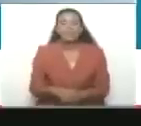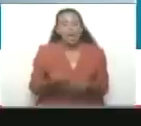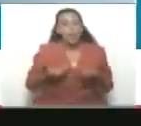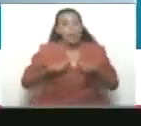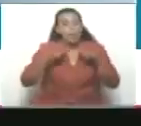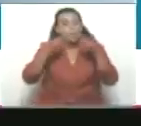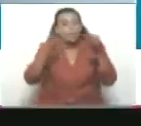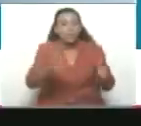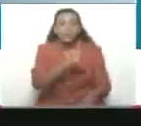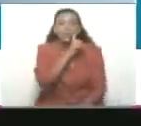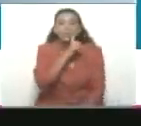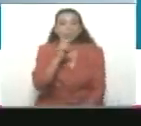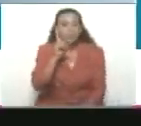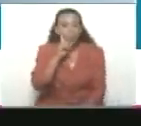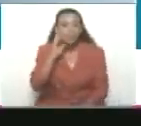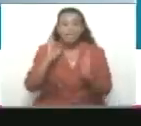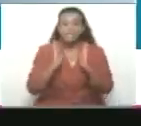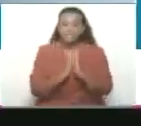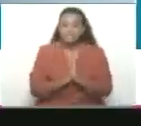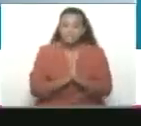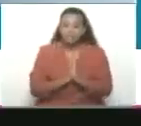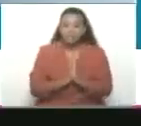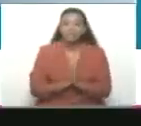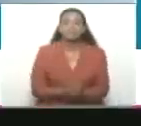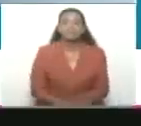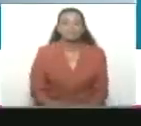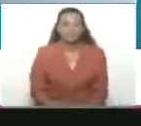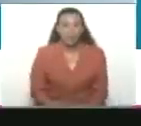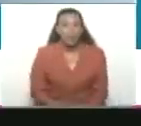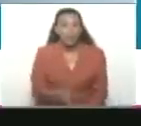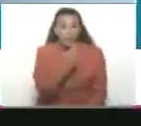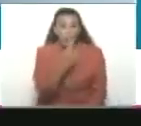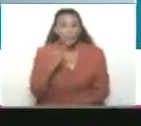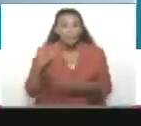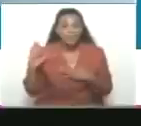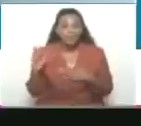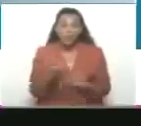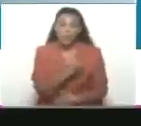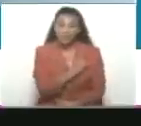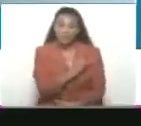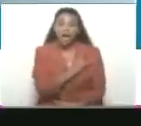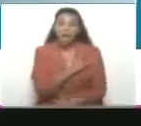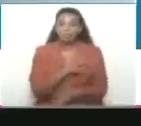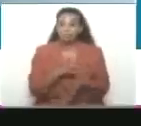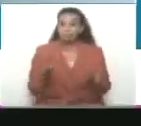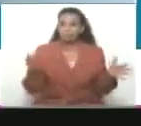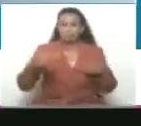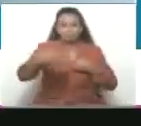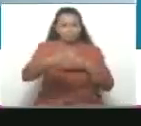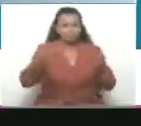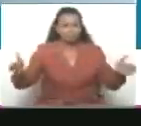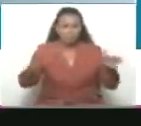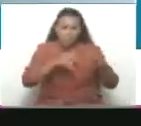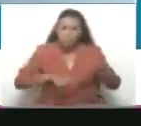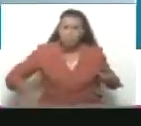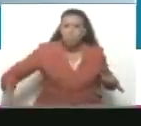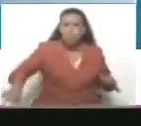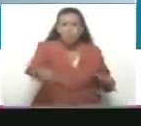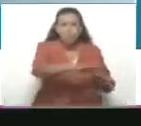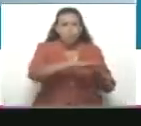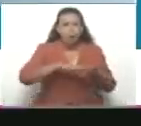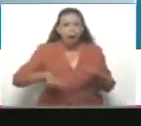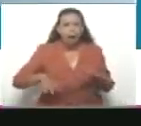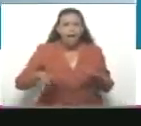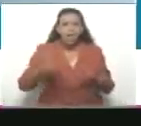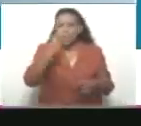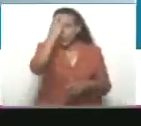hospital con el nombre de José Gregorio A todo un pueblo porque ese Hospital Universitario tiene capacidad para atender a toda esa zona a la gente de los